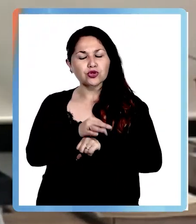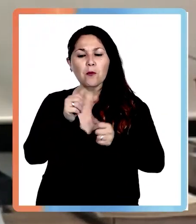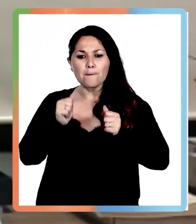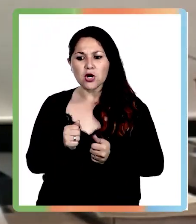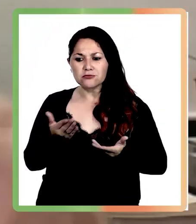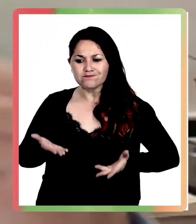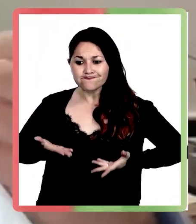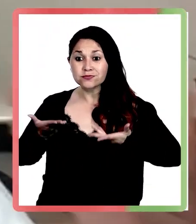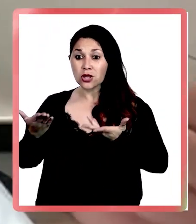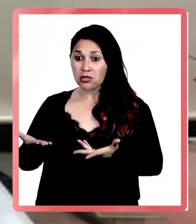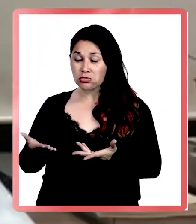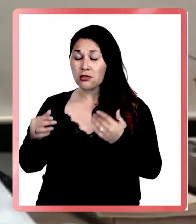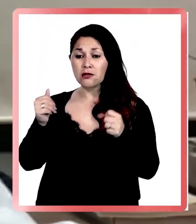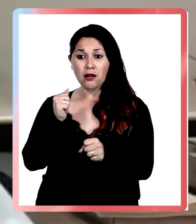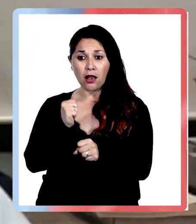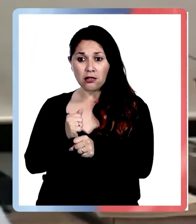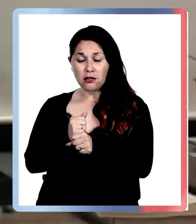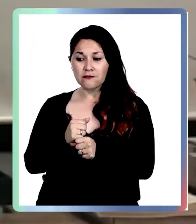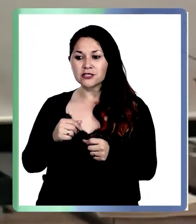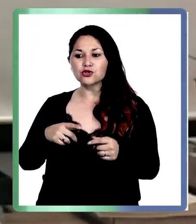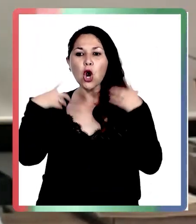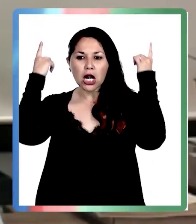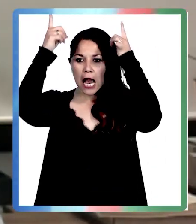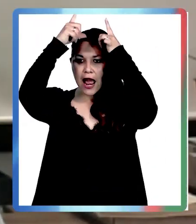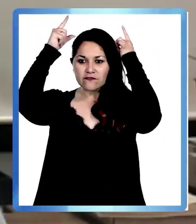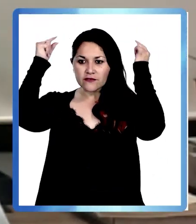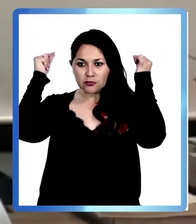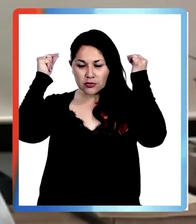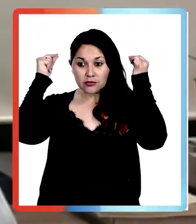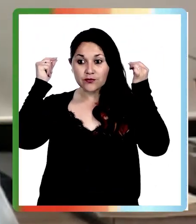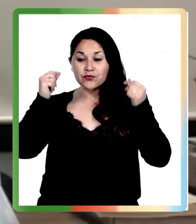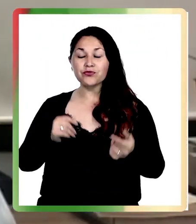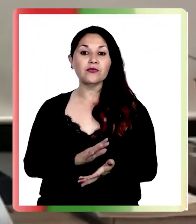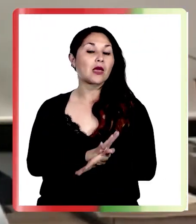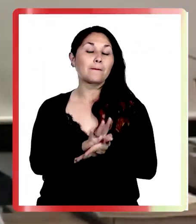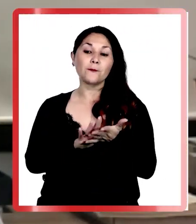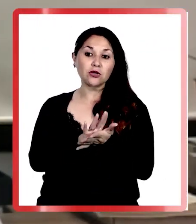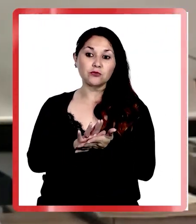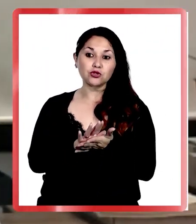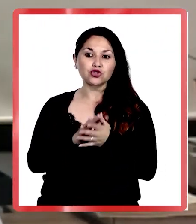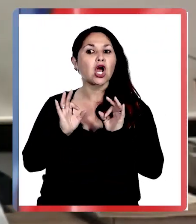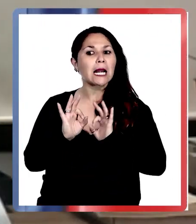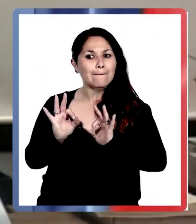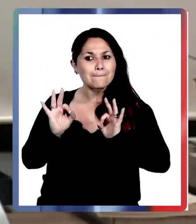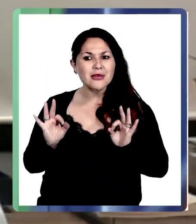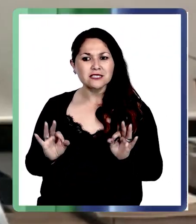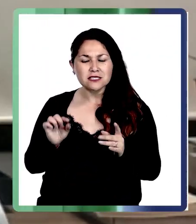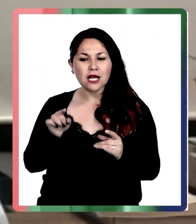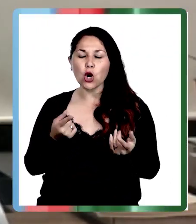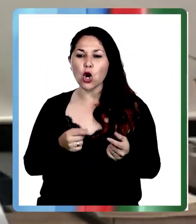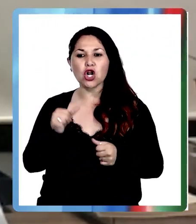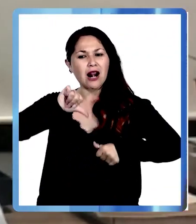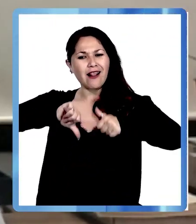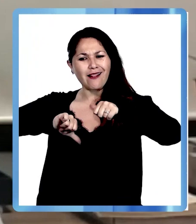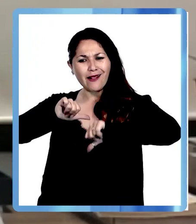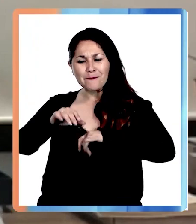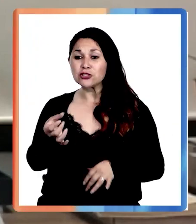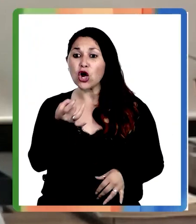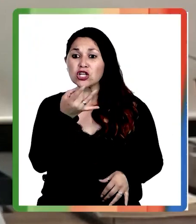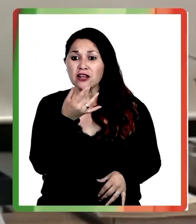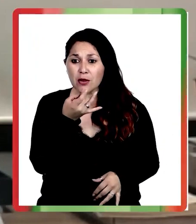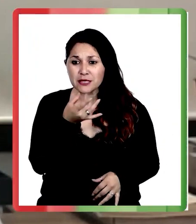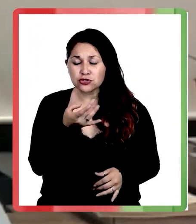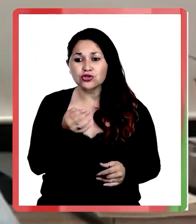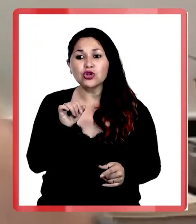tarea, es capaz de permitir que la enfermera que sea especializada, o que el químico farmacéutico que tenga